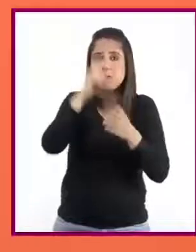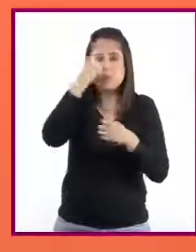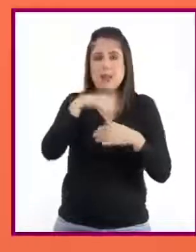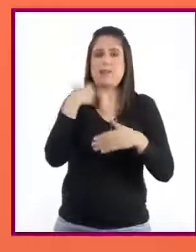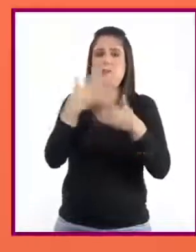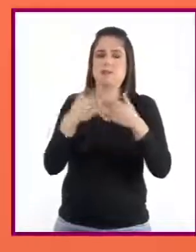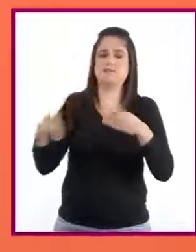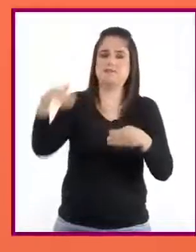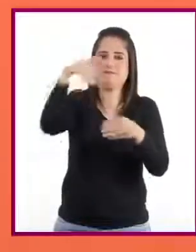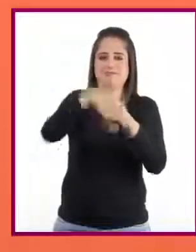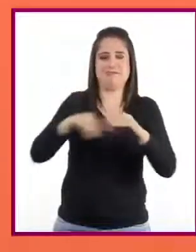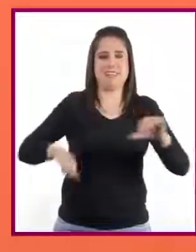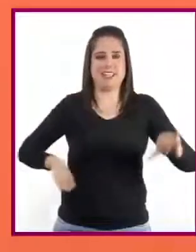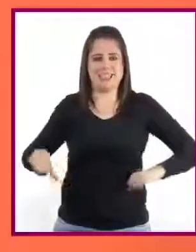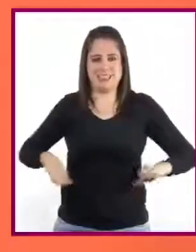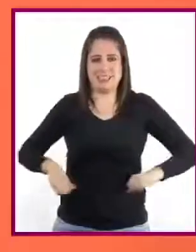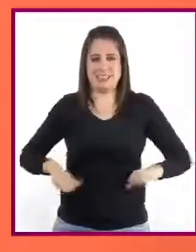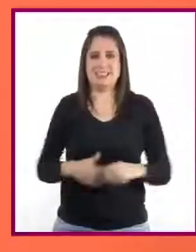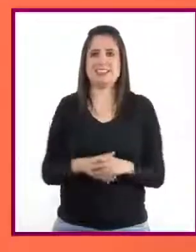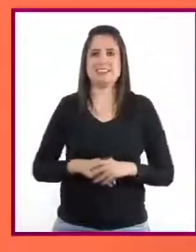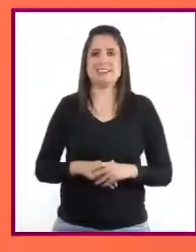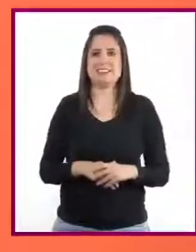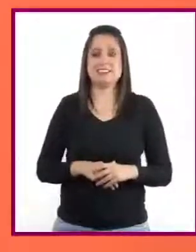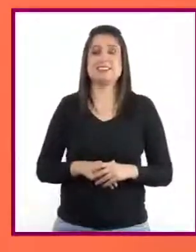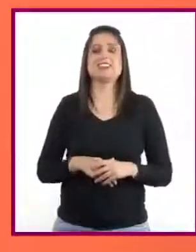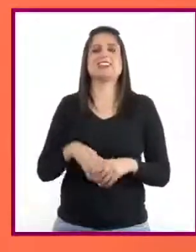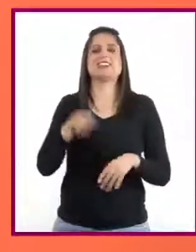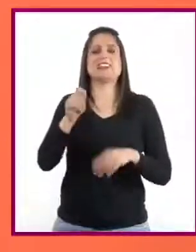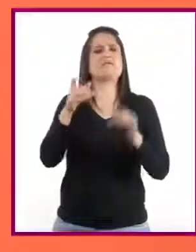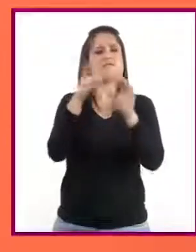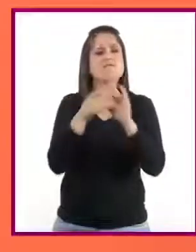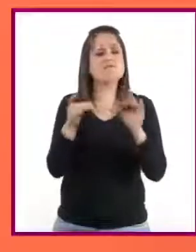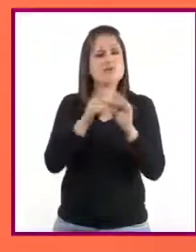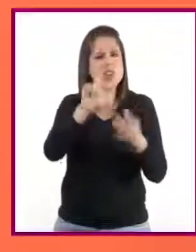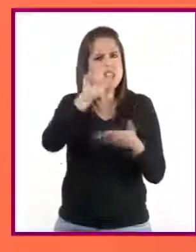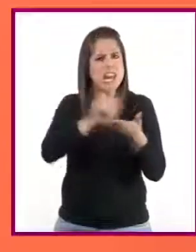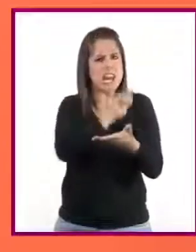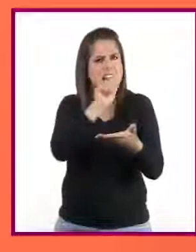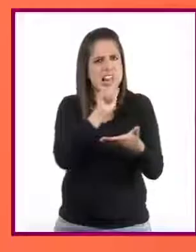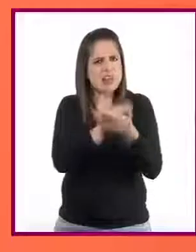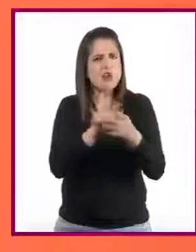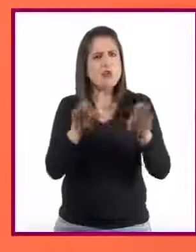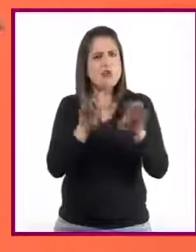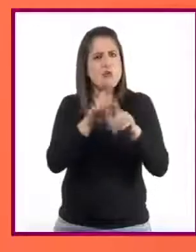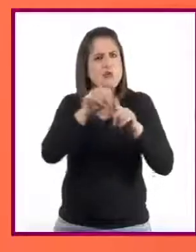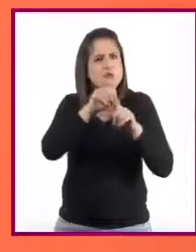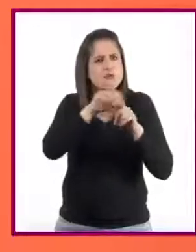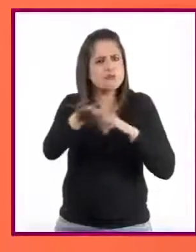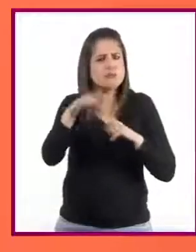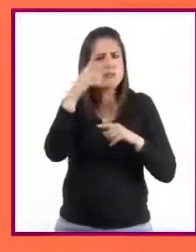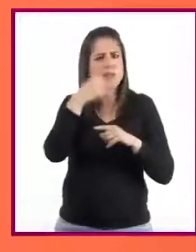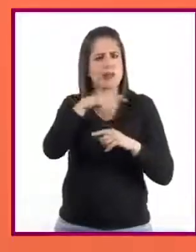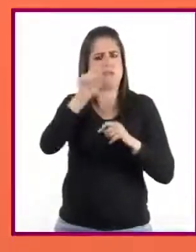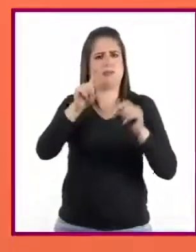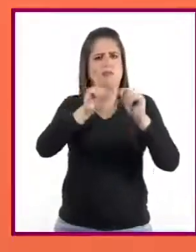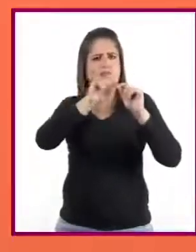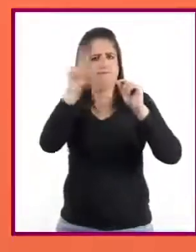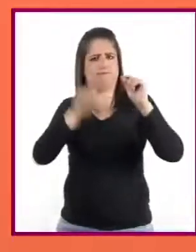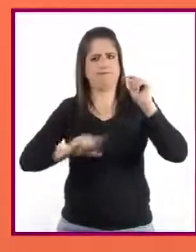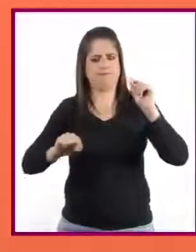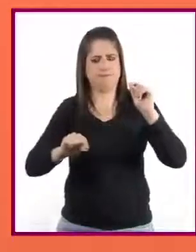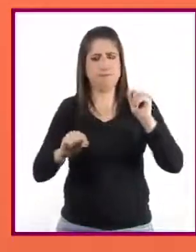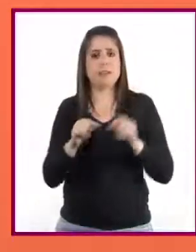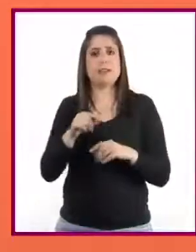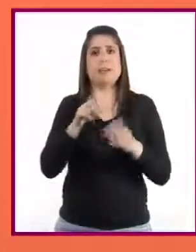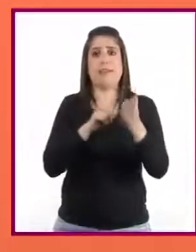incorporarlas a su carpeta de experiencias. Hablaremos de la legalidad y de cómo influye en el Estado de Derecho.